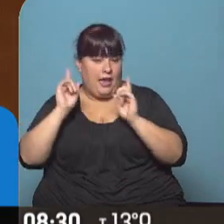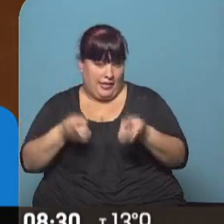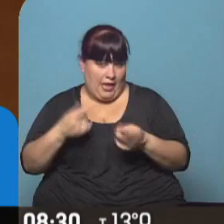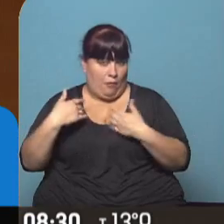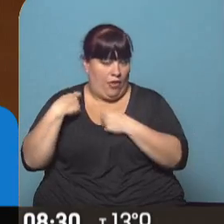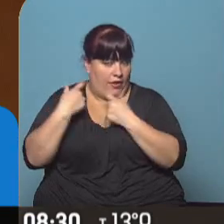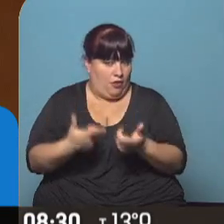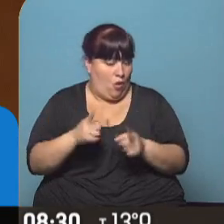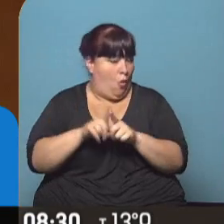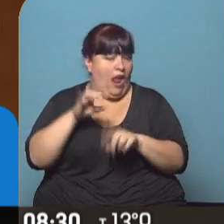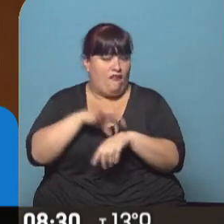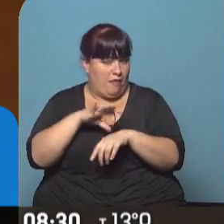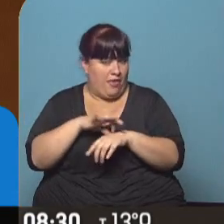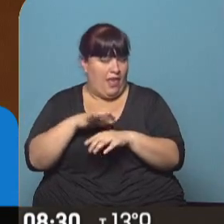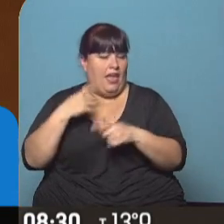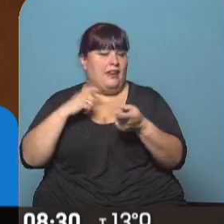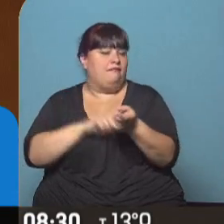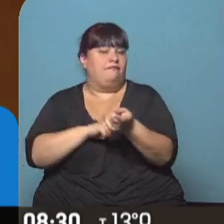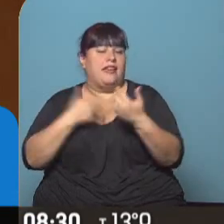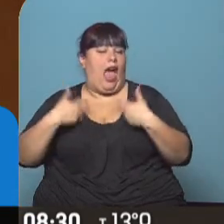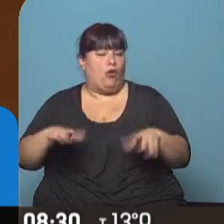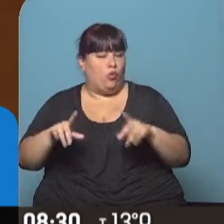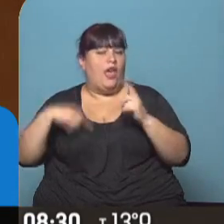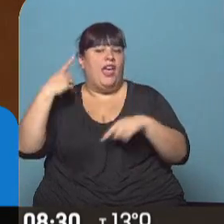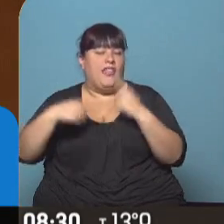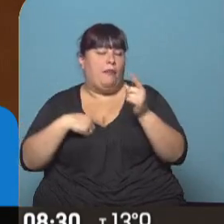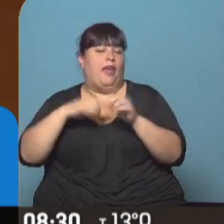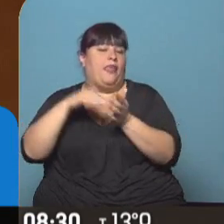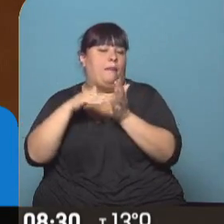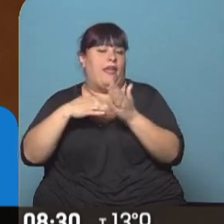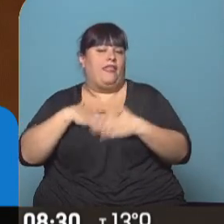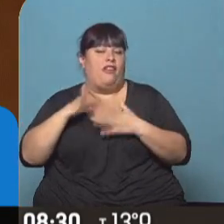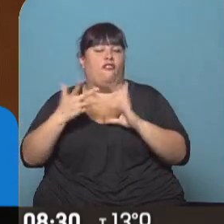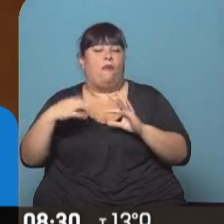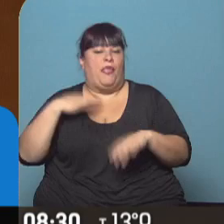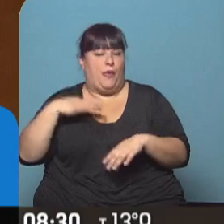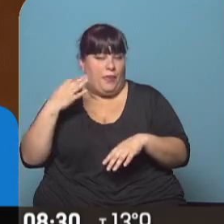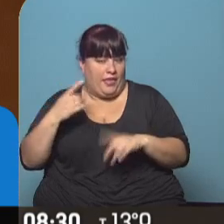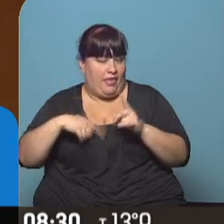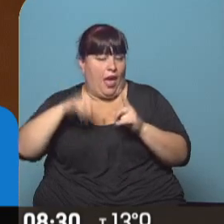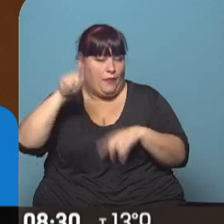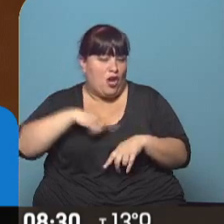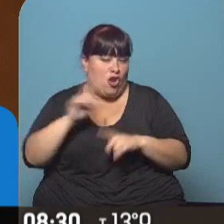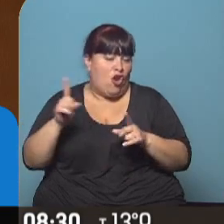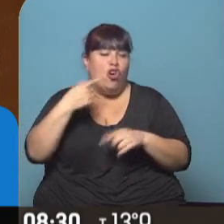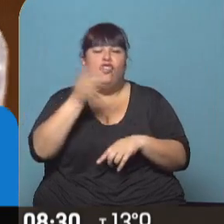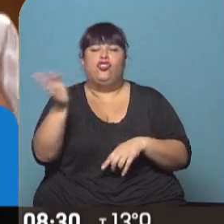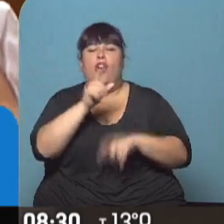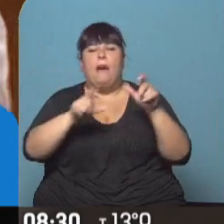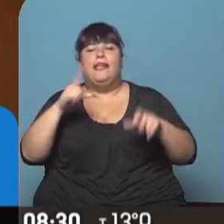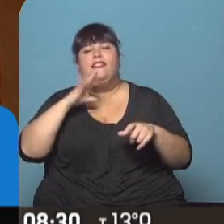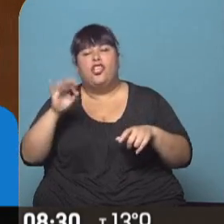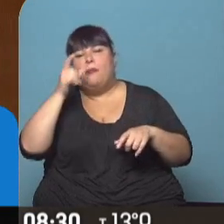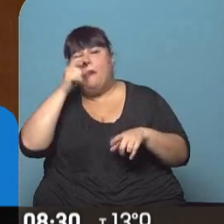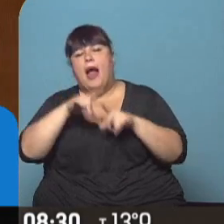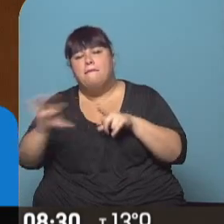somos proclives, como toda enfermedad, y una base genética, y después uno la dispara o no de acuerdo a su forma de vivir, ¿no? Todas esas personas que han tenido un tío, un